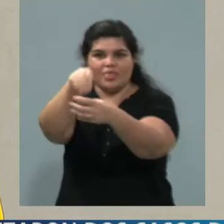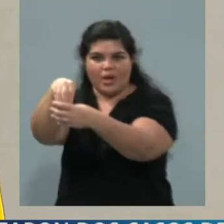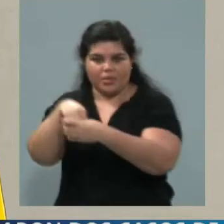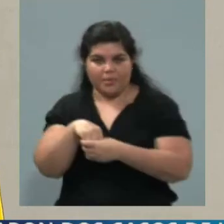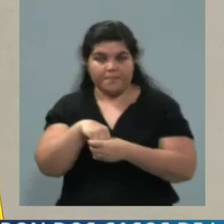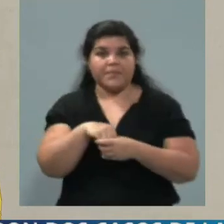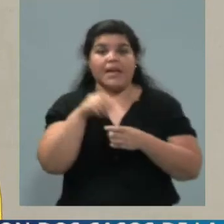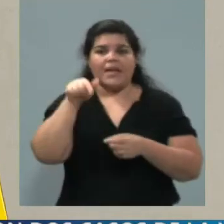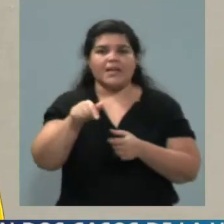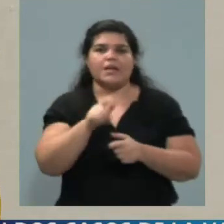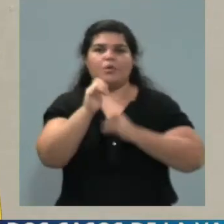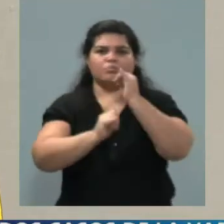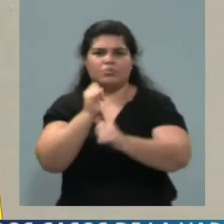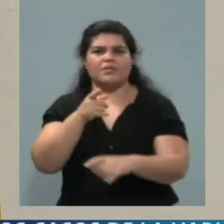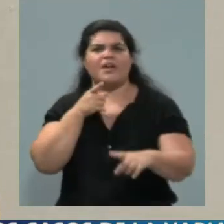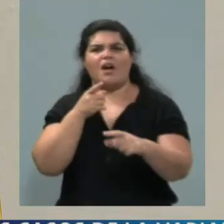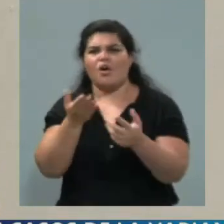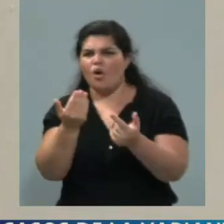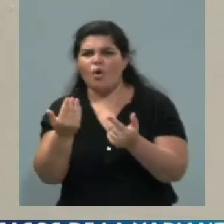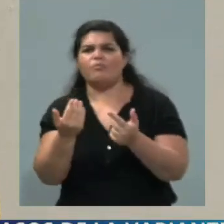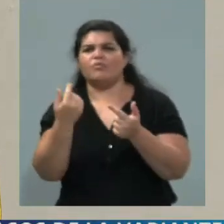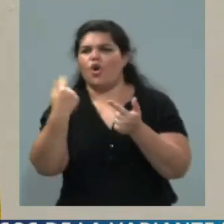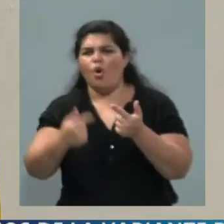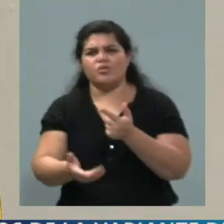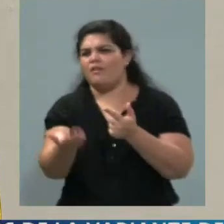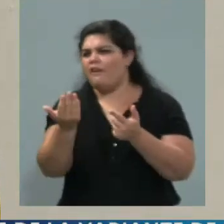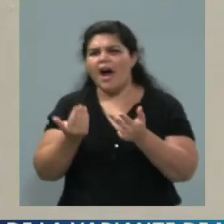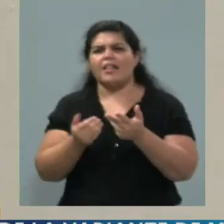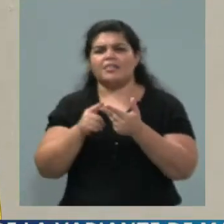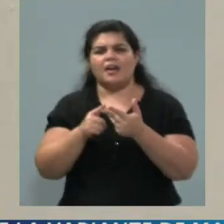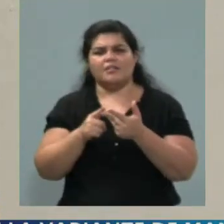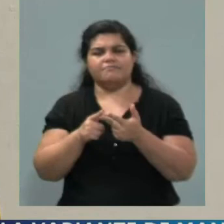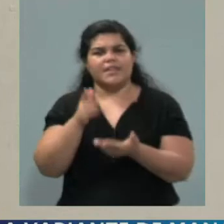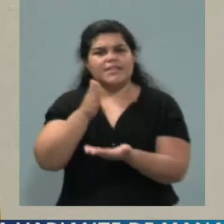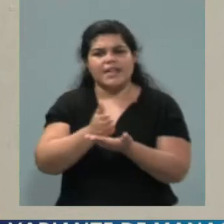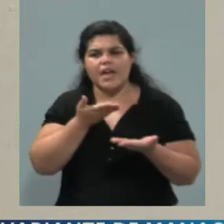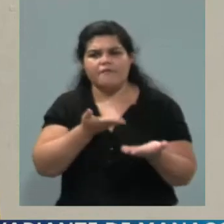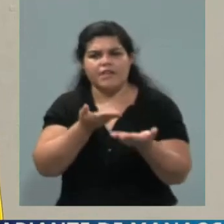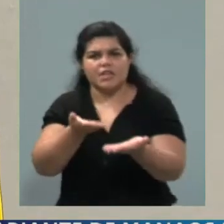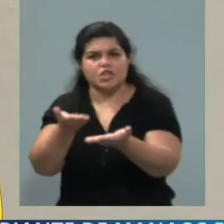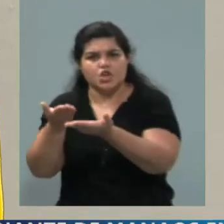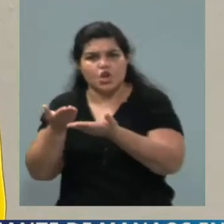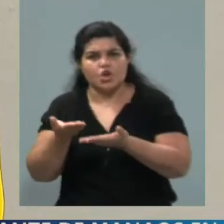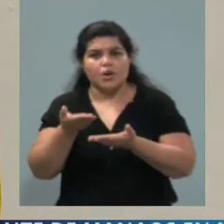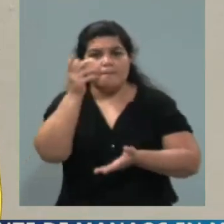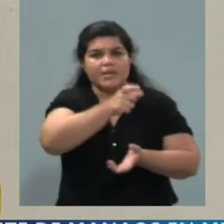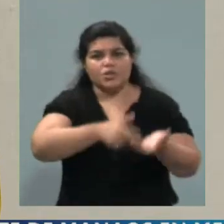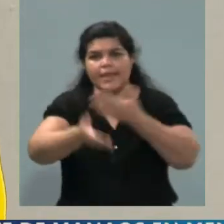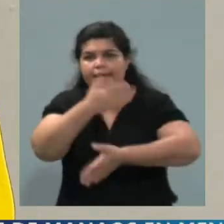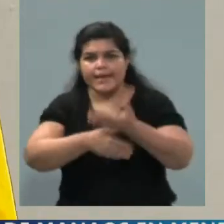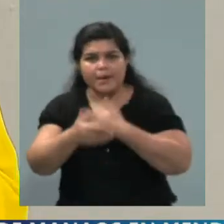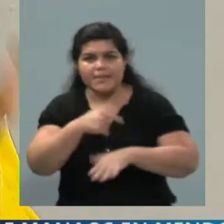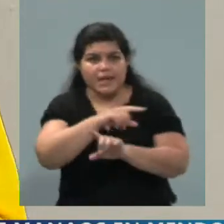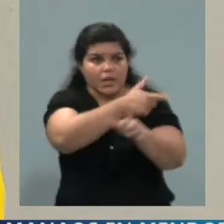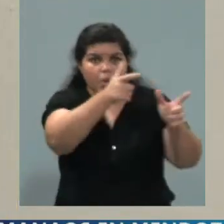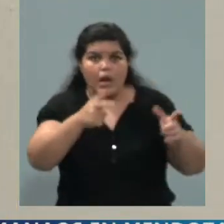que están insatisfechas y los servicios que se tienen que prestar y que no se están haciendo a las personas con discapacidad, un reclamo